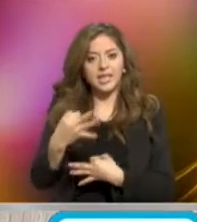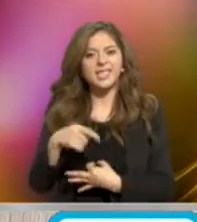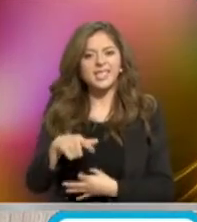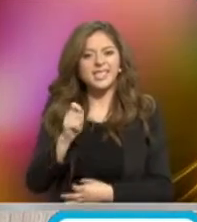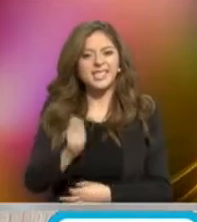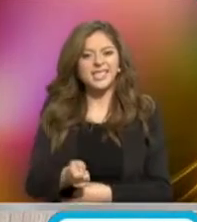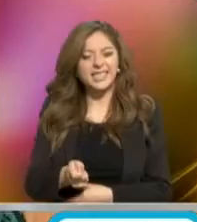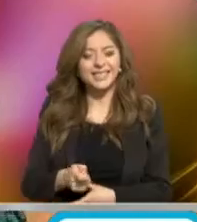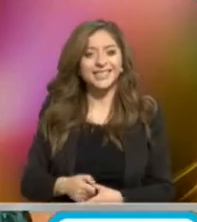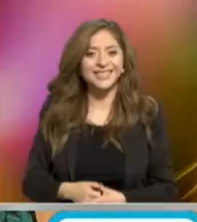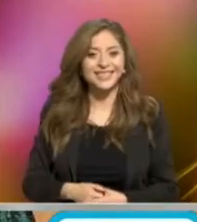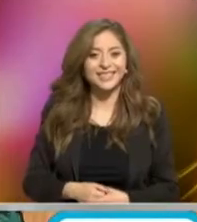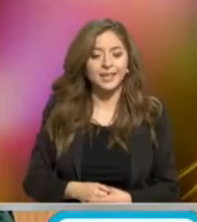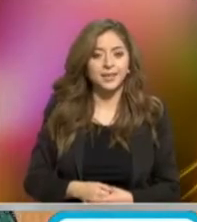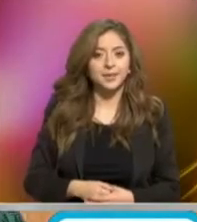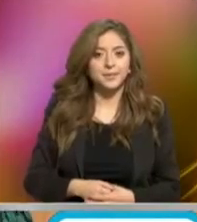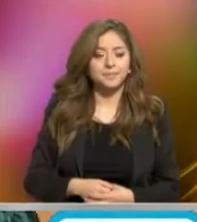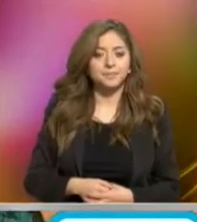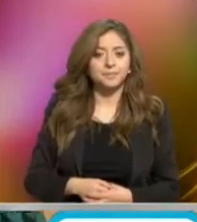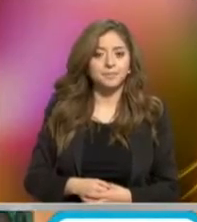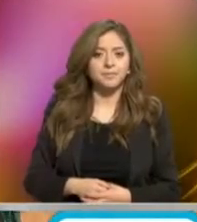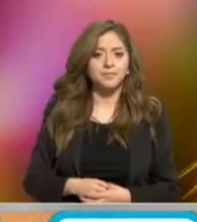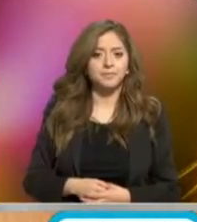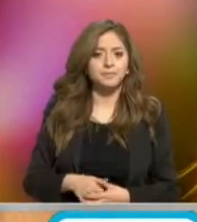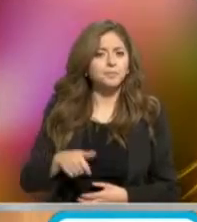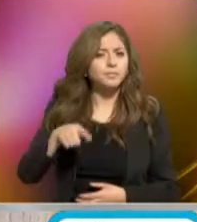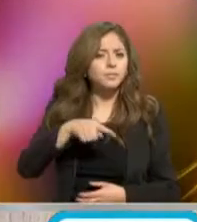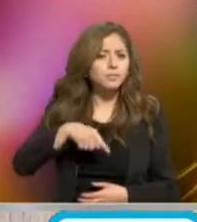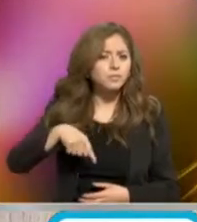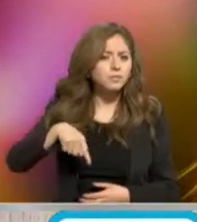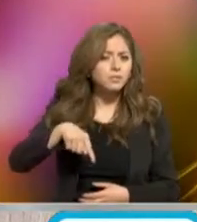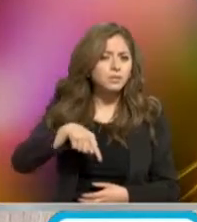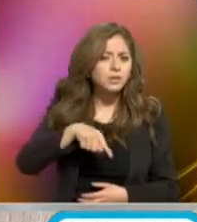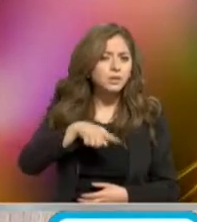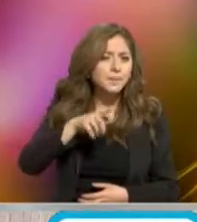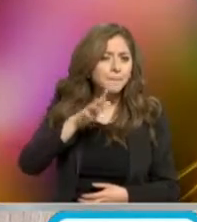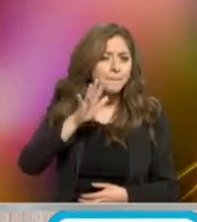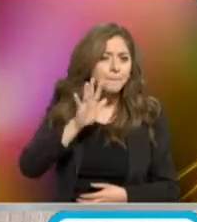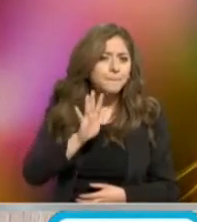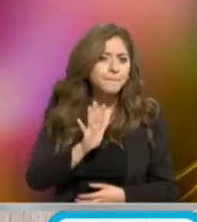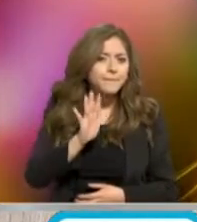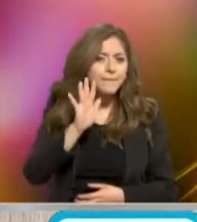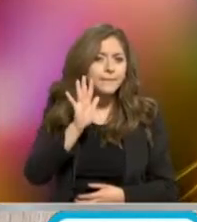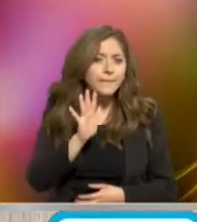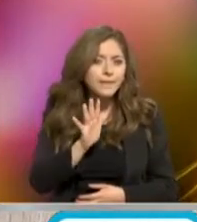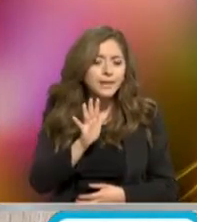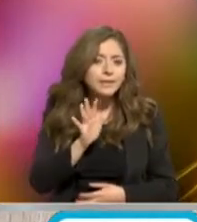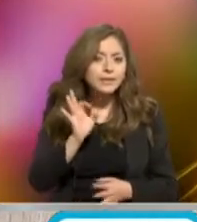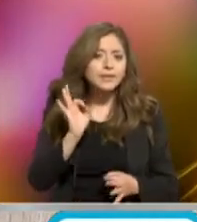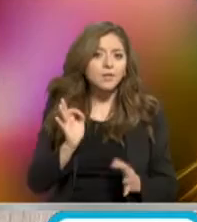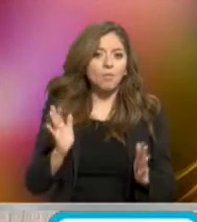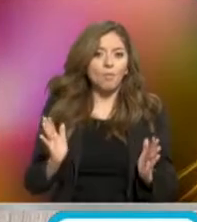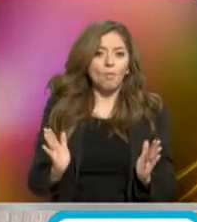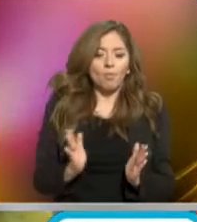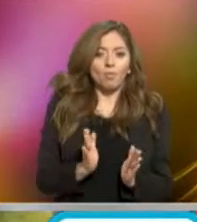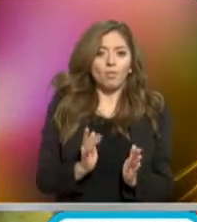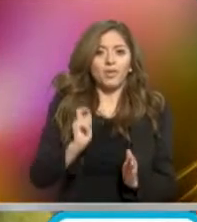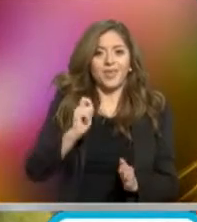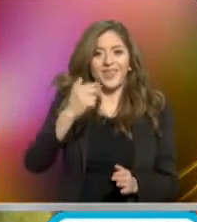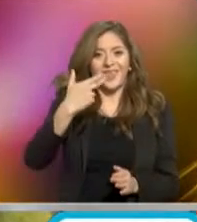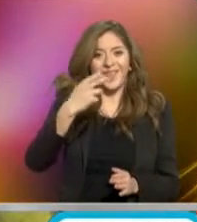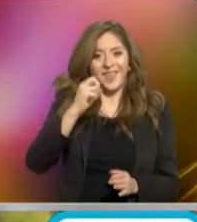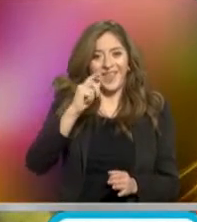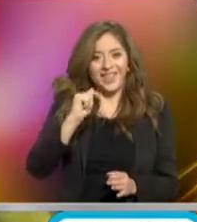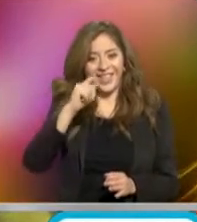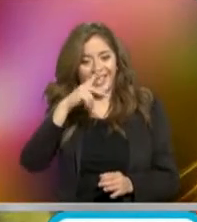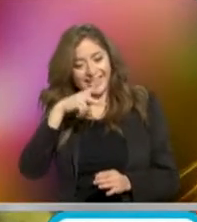poquito. Gabriela. A ver, Los ¿qué hotcakes. parece? Esto parece la versión fit de unos hot cakes. Así es.